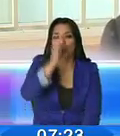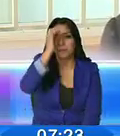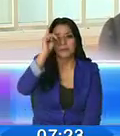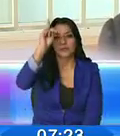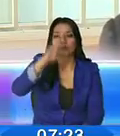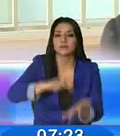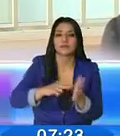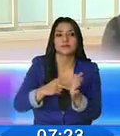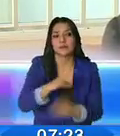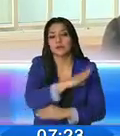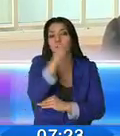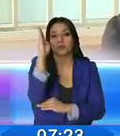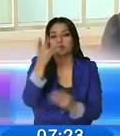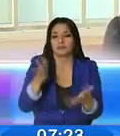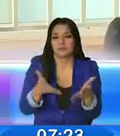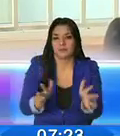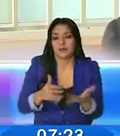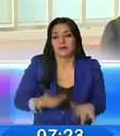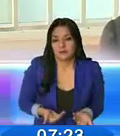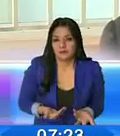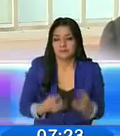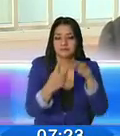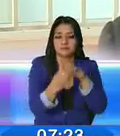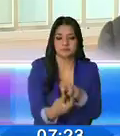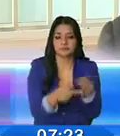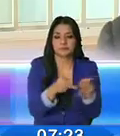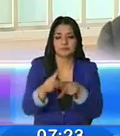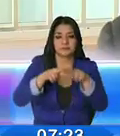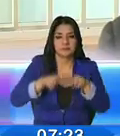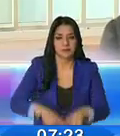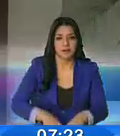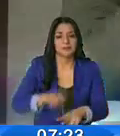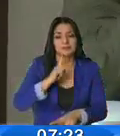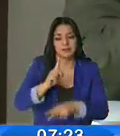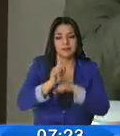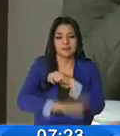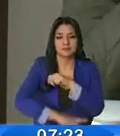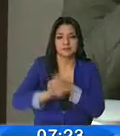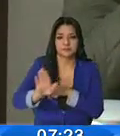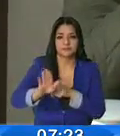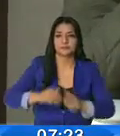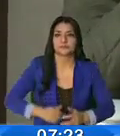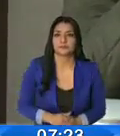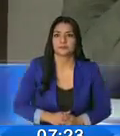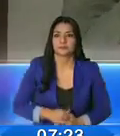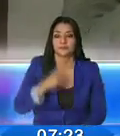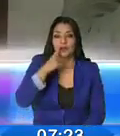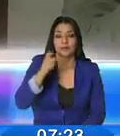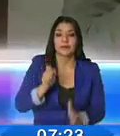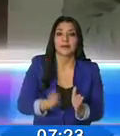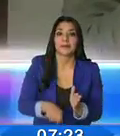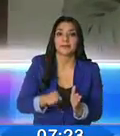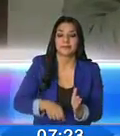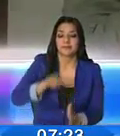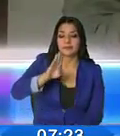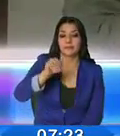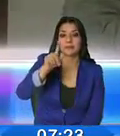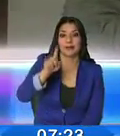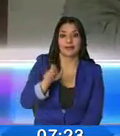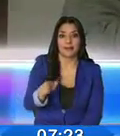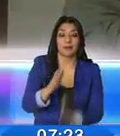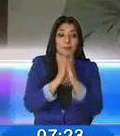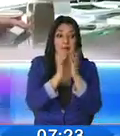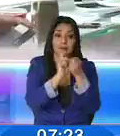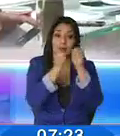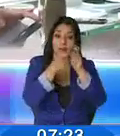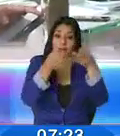quitó imparcialidad precisamente a la audiencia de revisión de medidas cautelares. Para Felipe Rodríguez, abogado de Fernando Balda, con la recusación lo